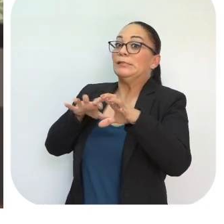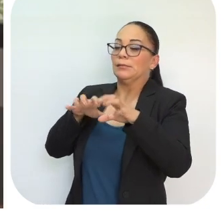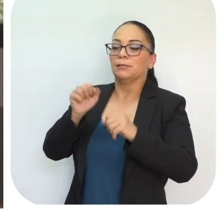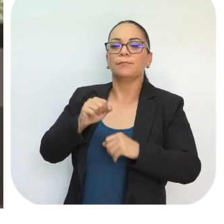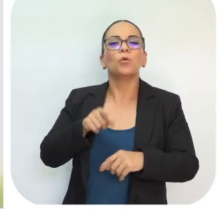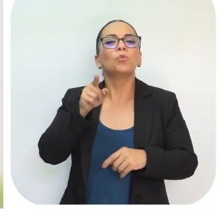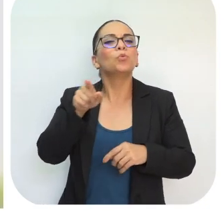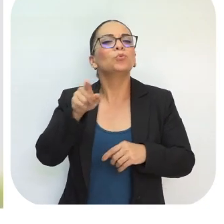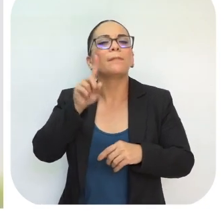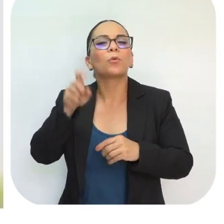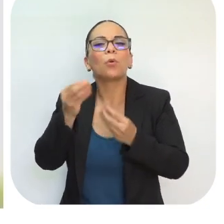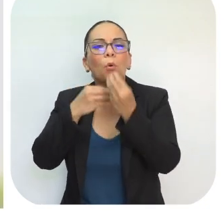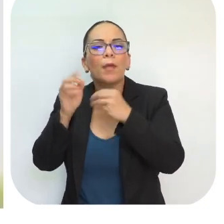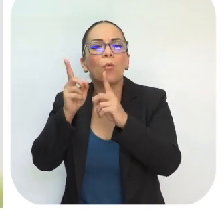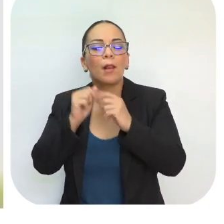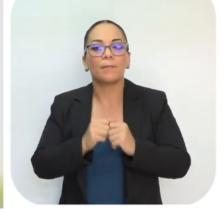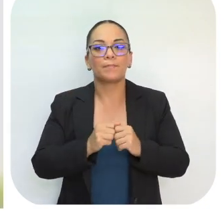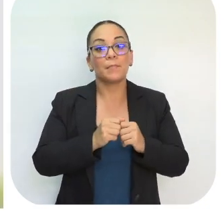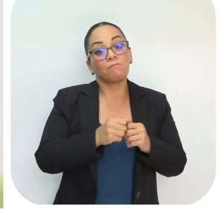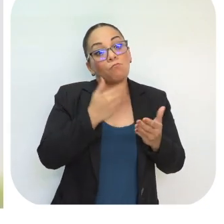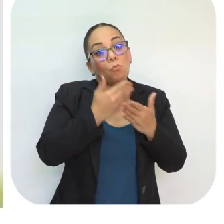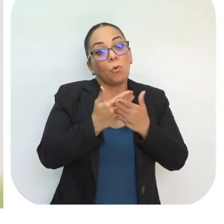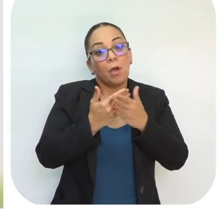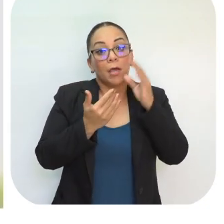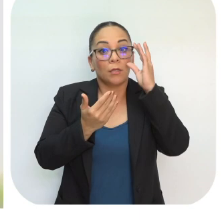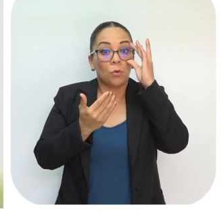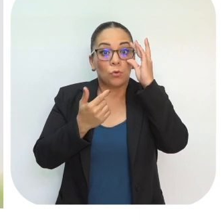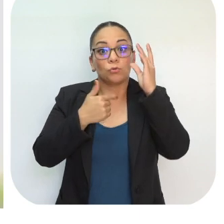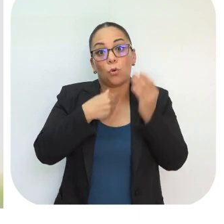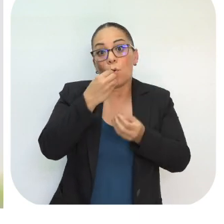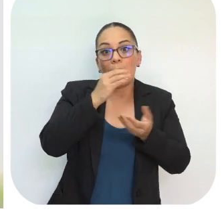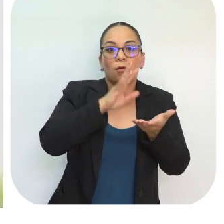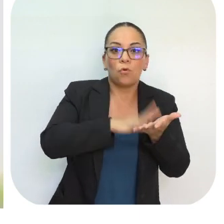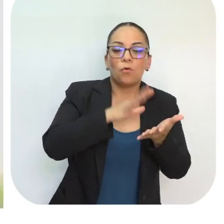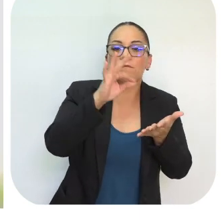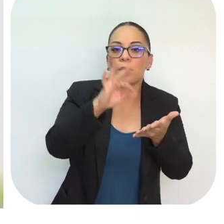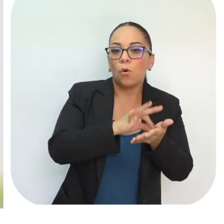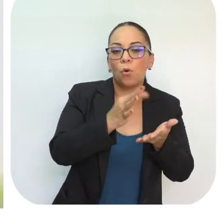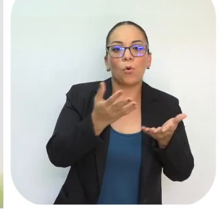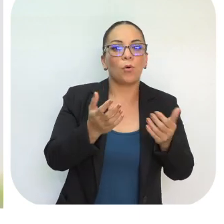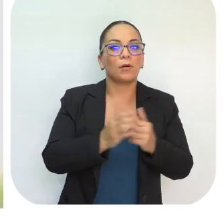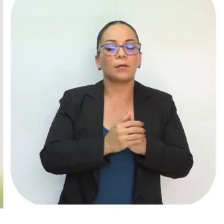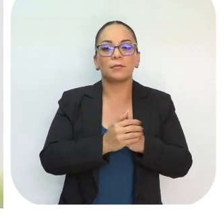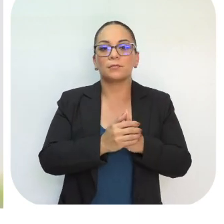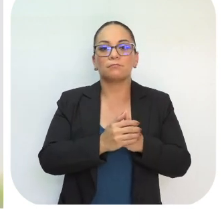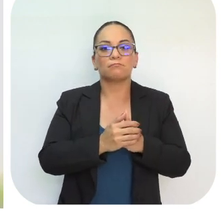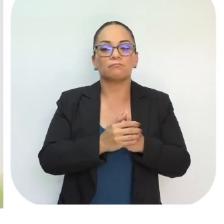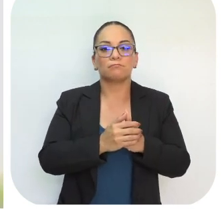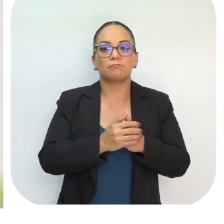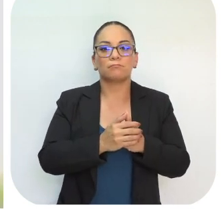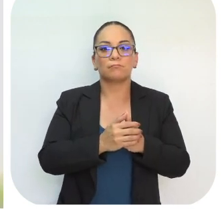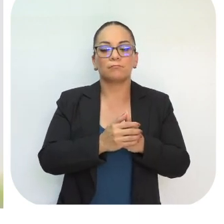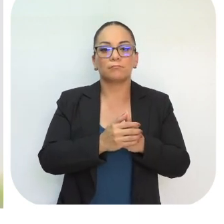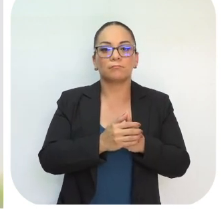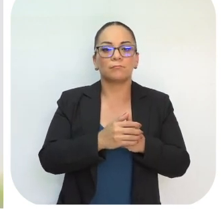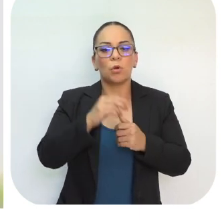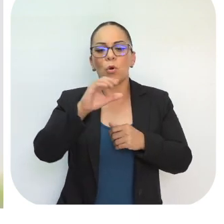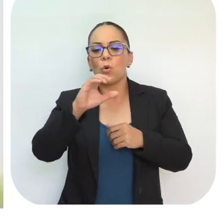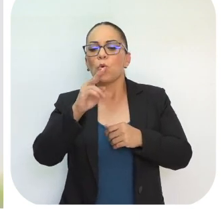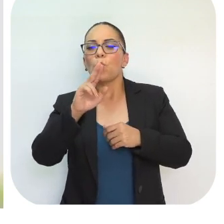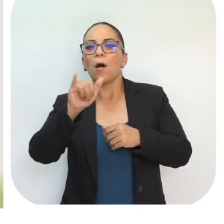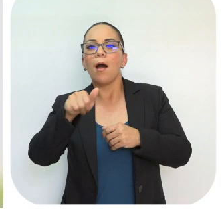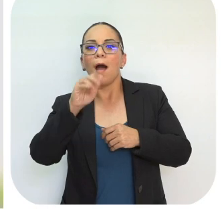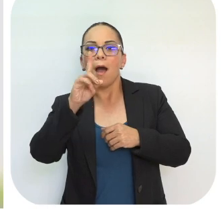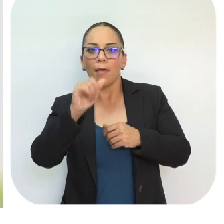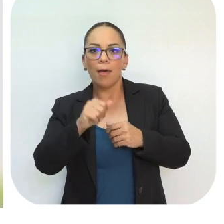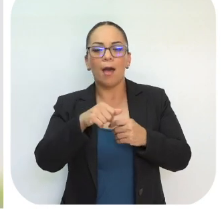comía? Bueno, no, arroz, frijoles, cuadrado, cuajada. ¿Guineo